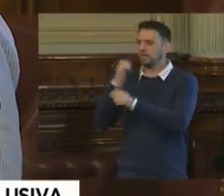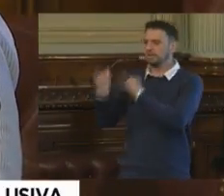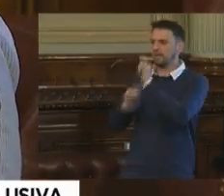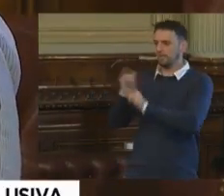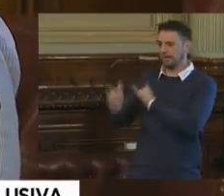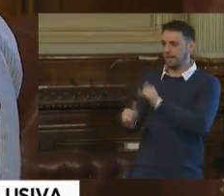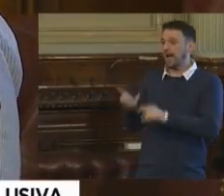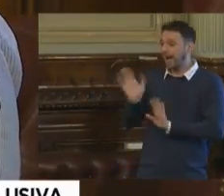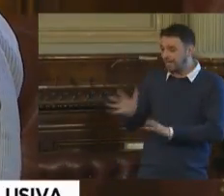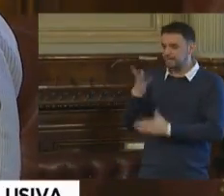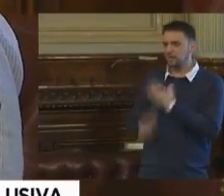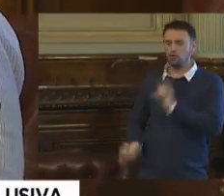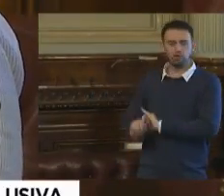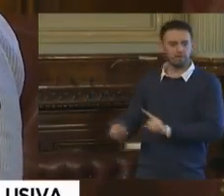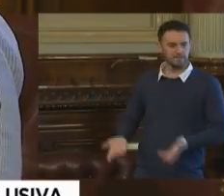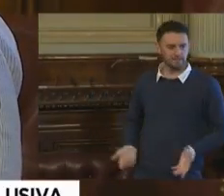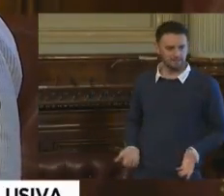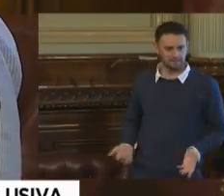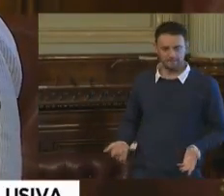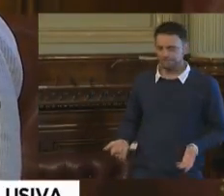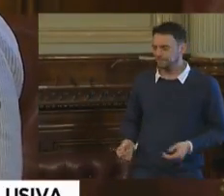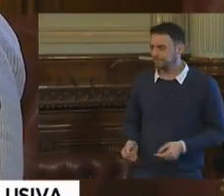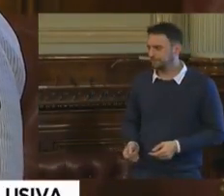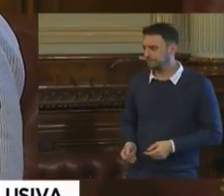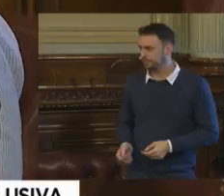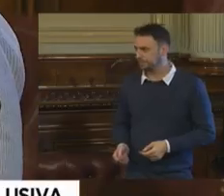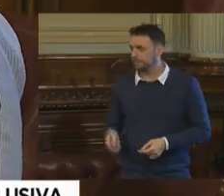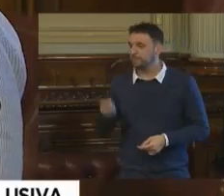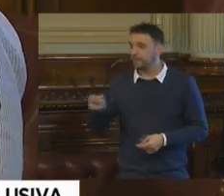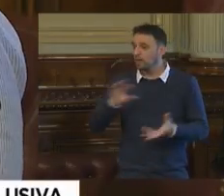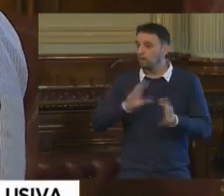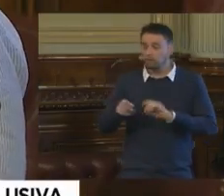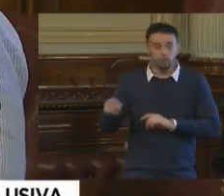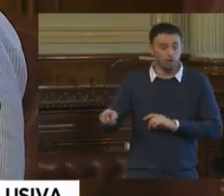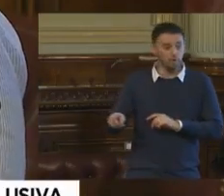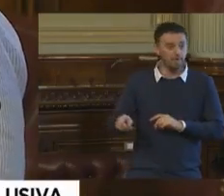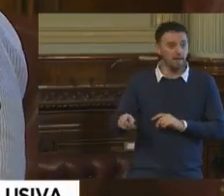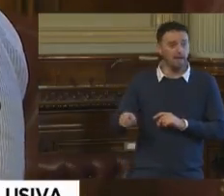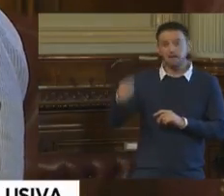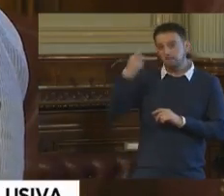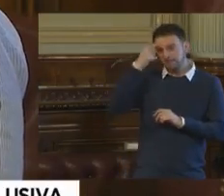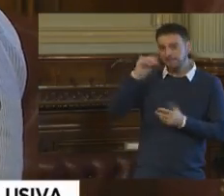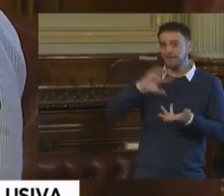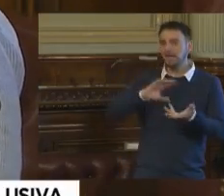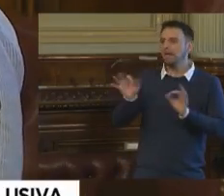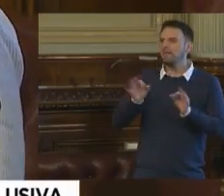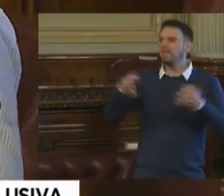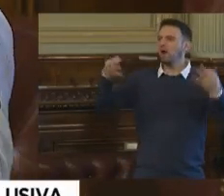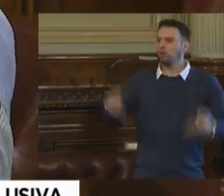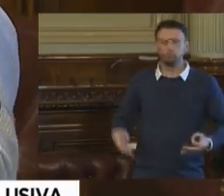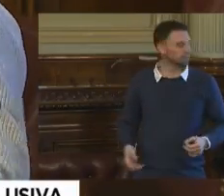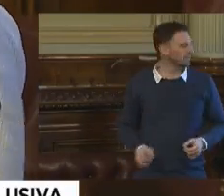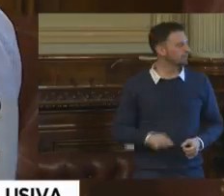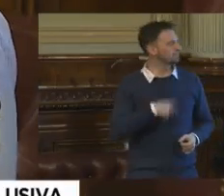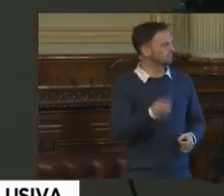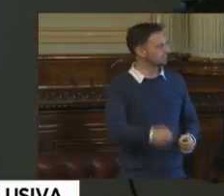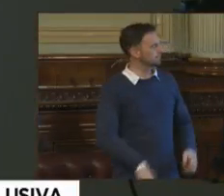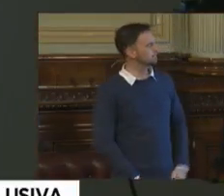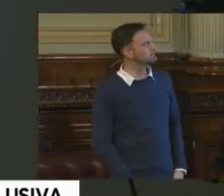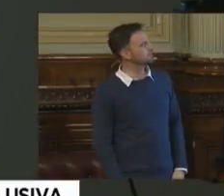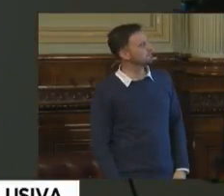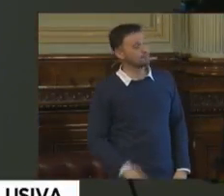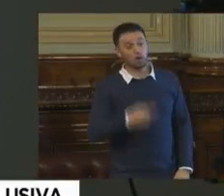porque es la única manera de no fallar aunque la única manera de verdaderamente adoptar las medidas justas y efectivas